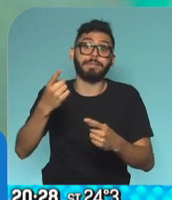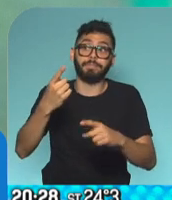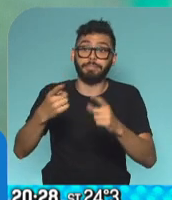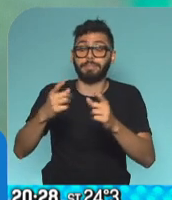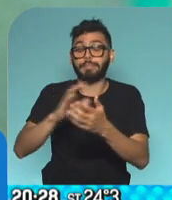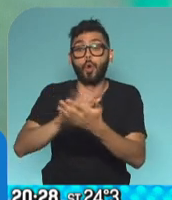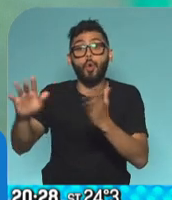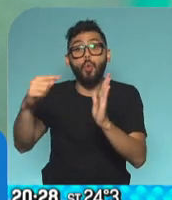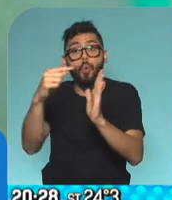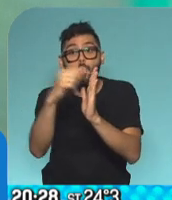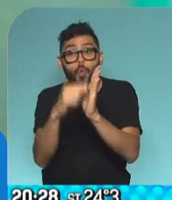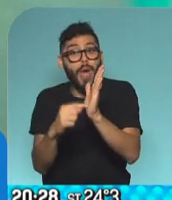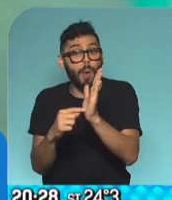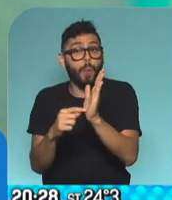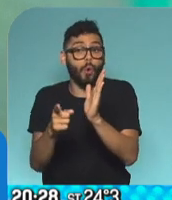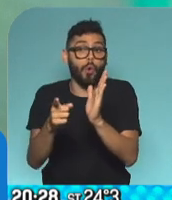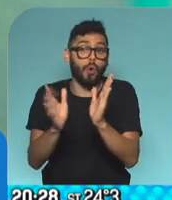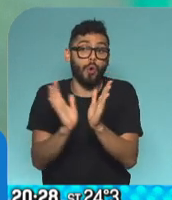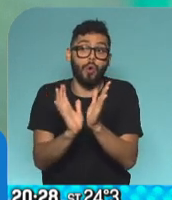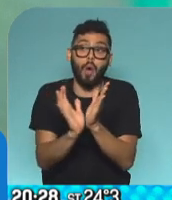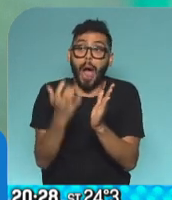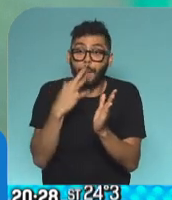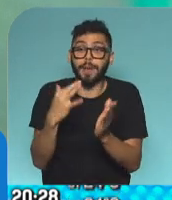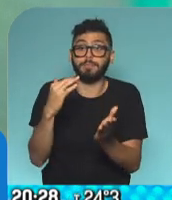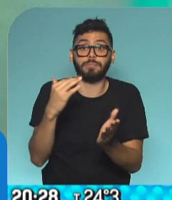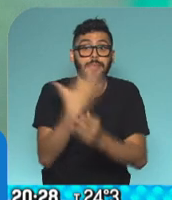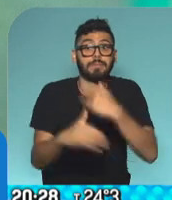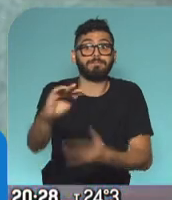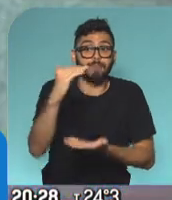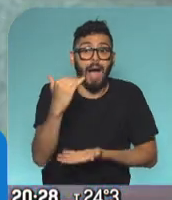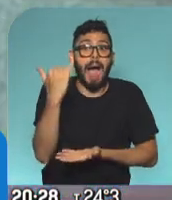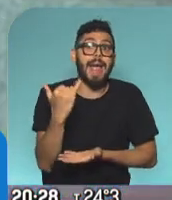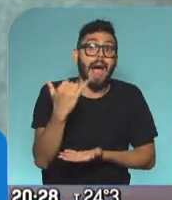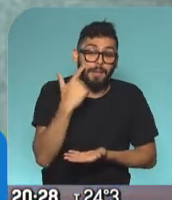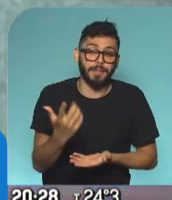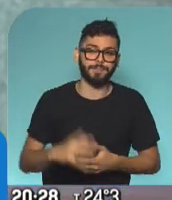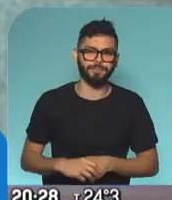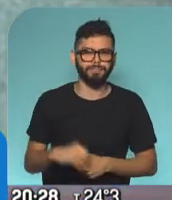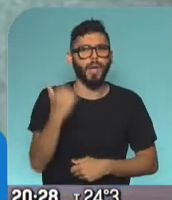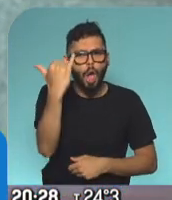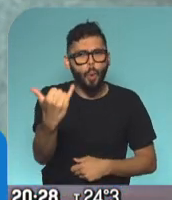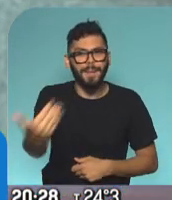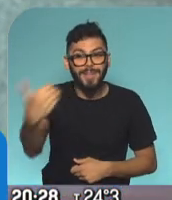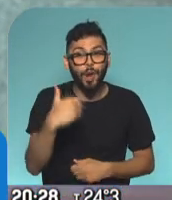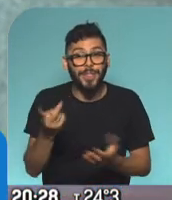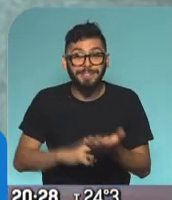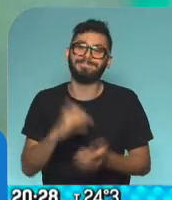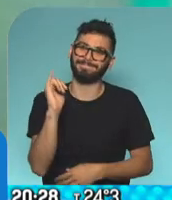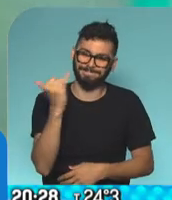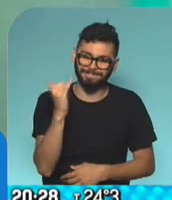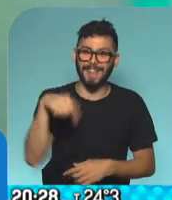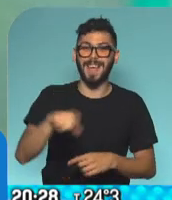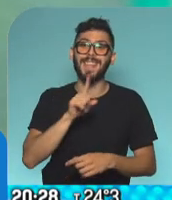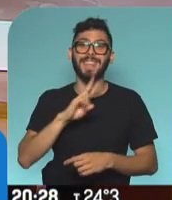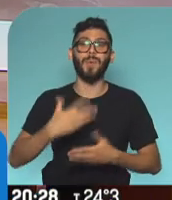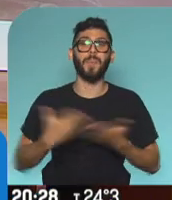nueva la forma de cumplir los requisitos pueden acceder a la pensión volverás a acercarte el jueves próximo así es a este estudio al de televisión